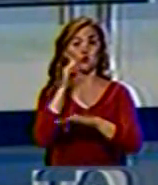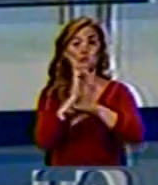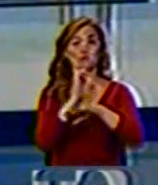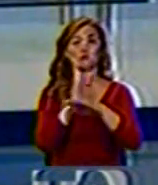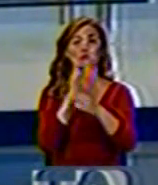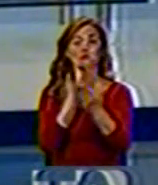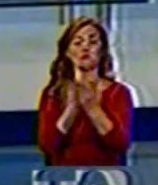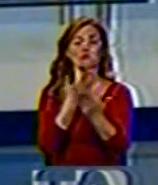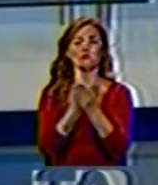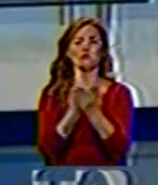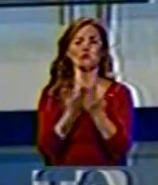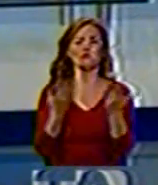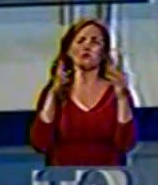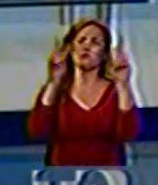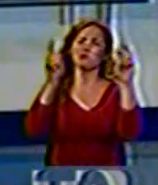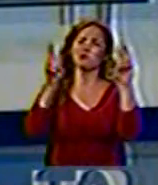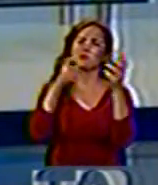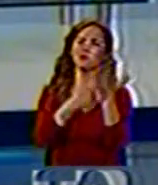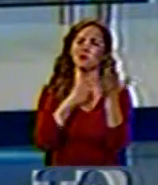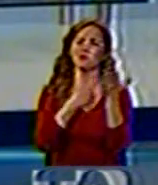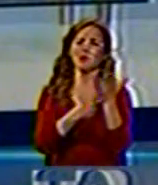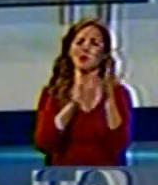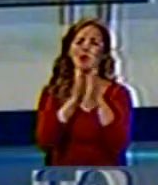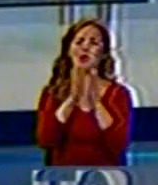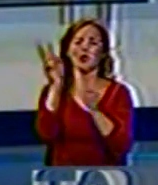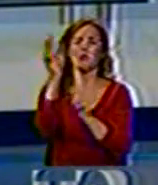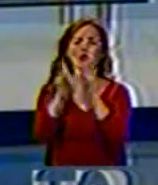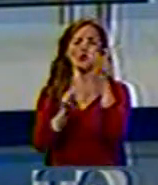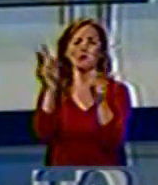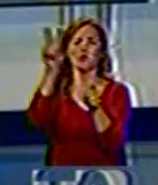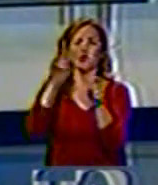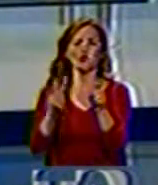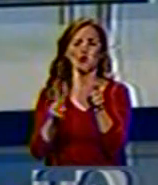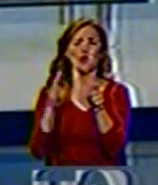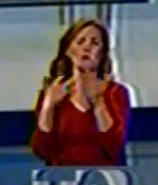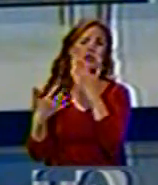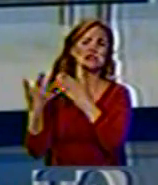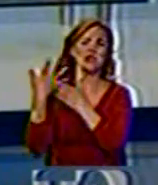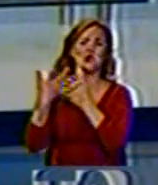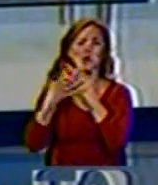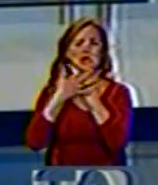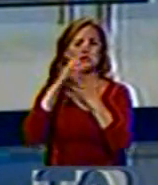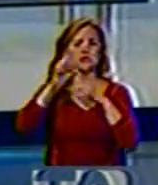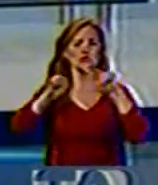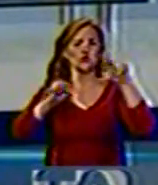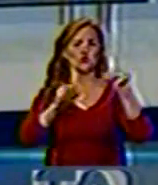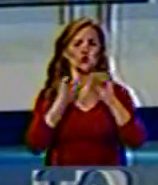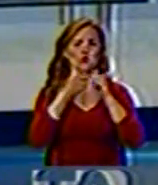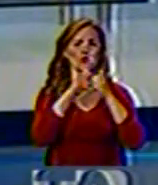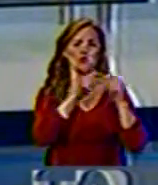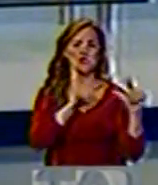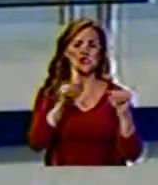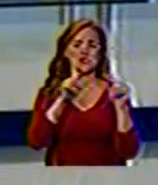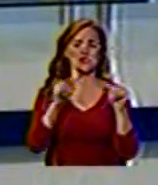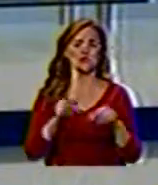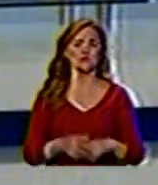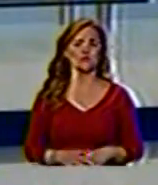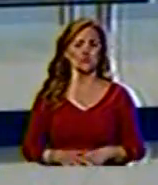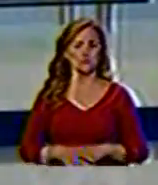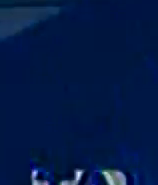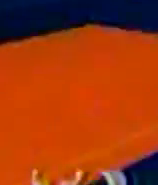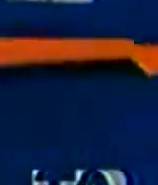exigencia del pasado judicial a los venezolanos que llegan a nuestro país. Señalan que esto agravaría la crisis migratoria. Paul Cuello